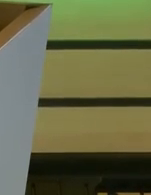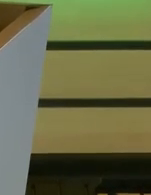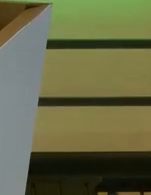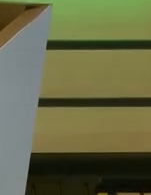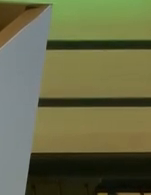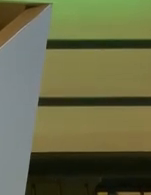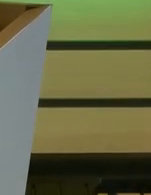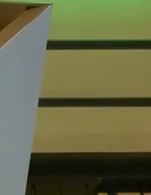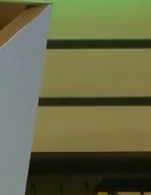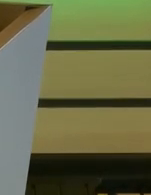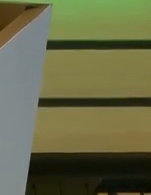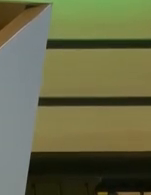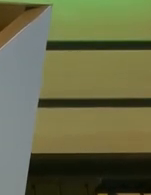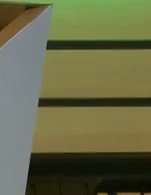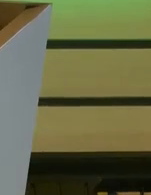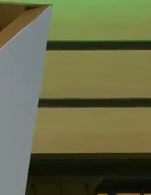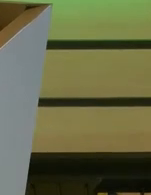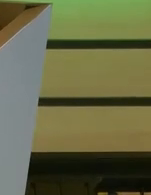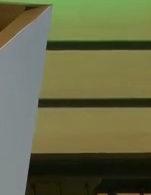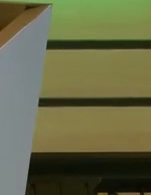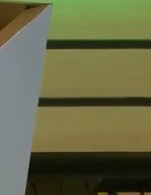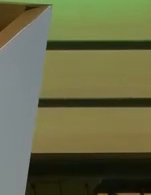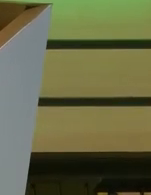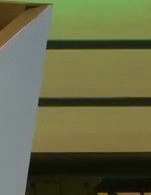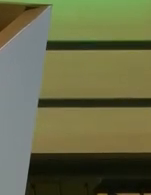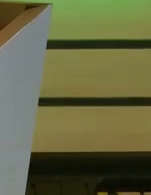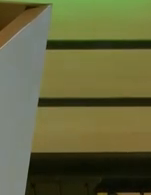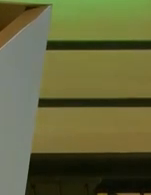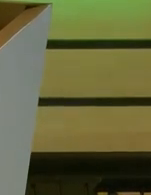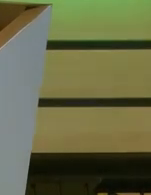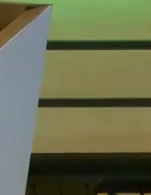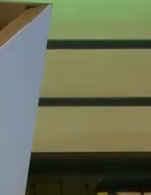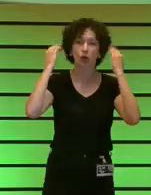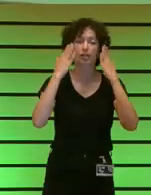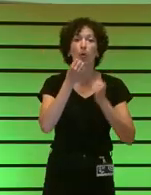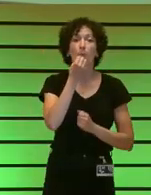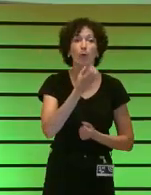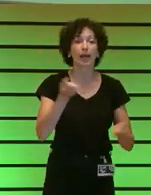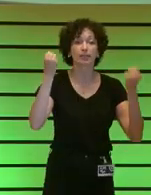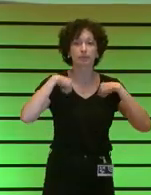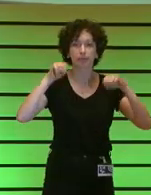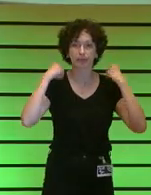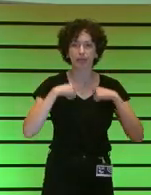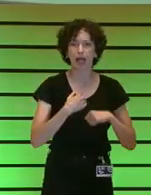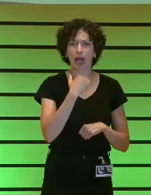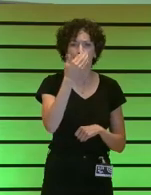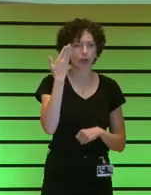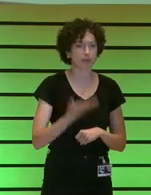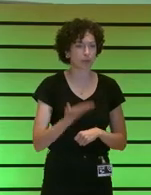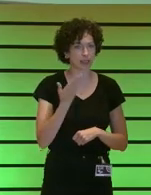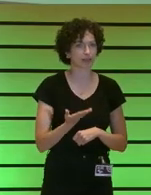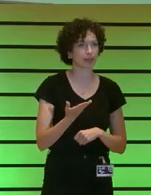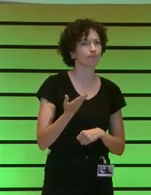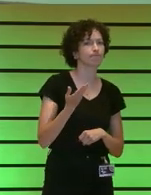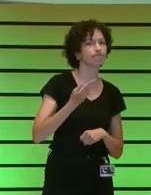a nuestra casa para nosotros y para nosotras es un honor albergar en este congreso de buenas prácticas un paso muy importante para avanzar